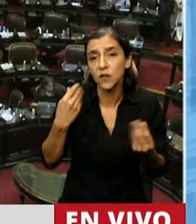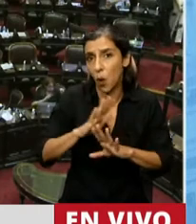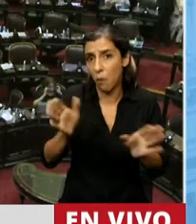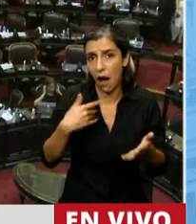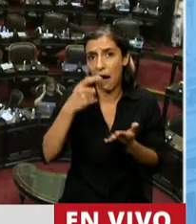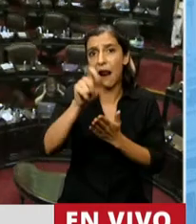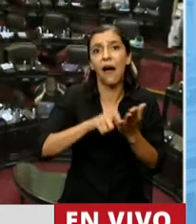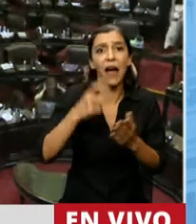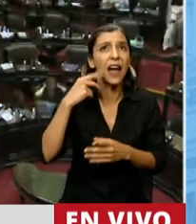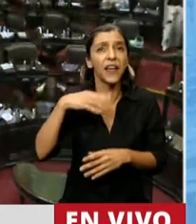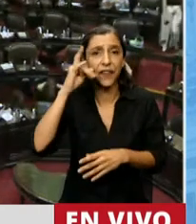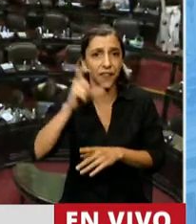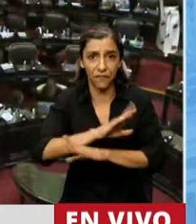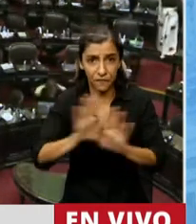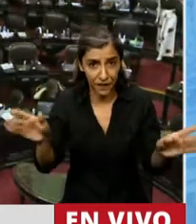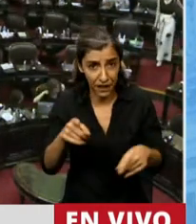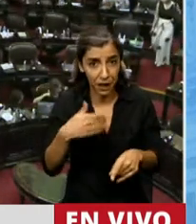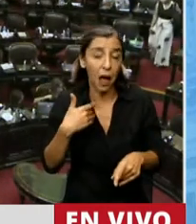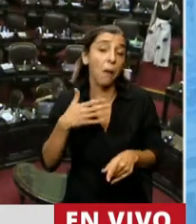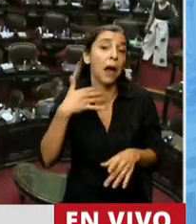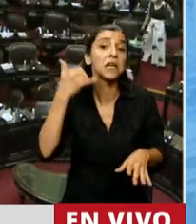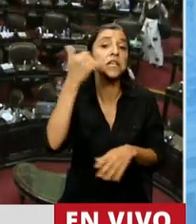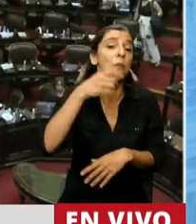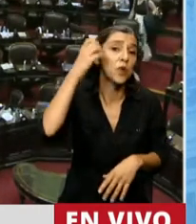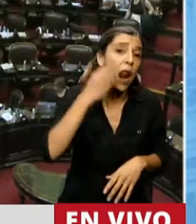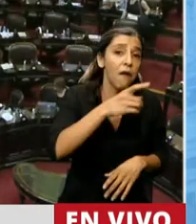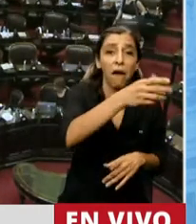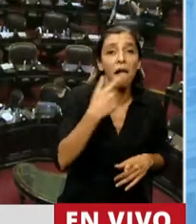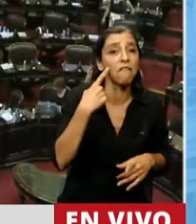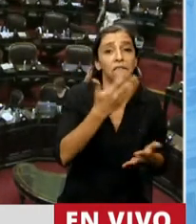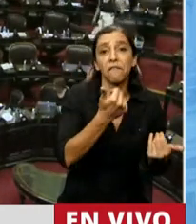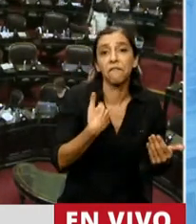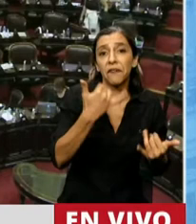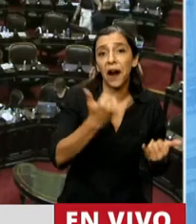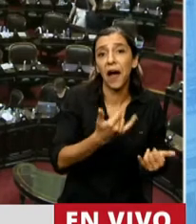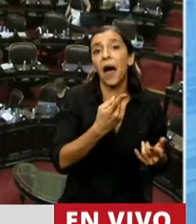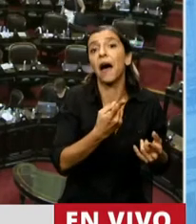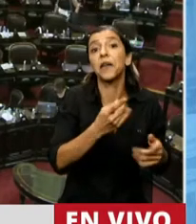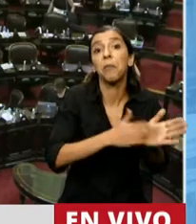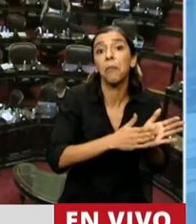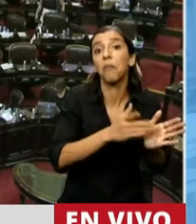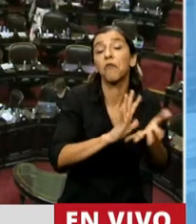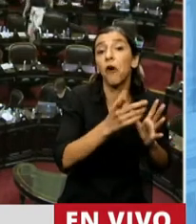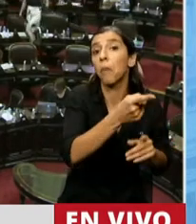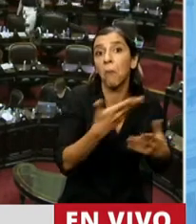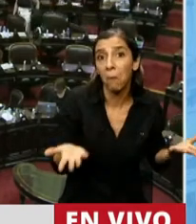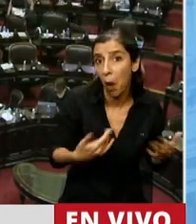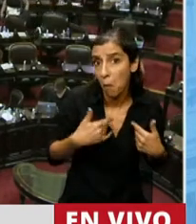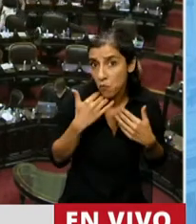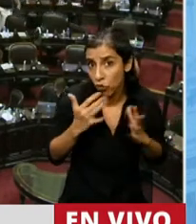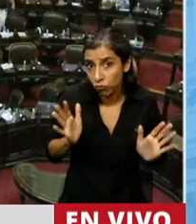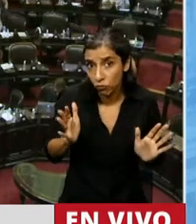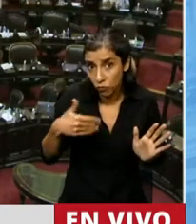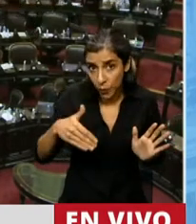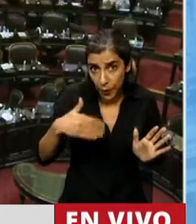preguntándole si tiene alguna presión si tiene alguna garantía si tiene algo porque tal vez vamos a decidir esto